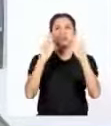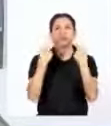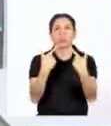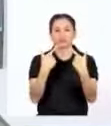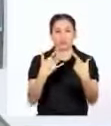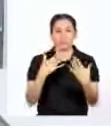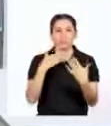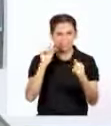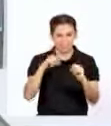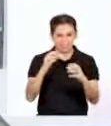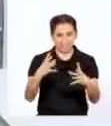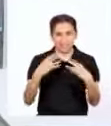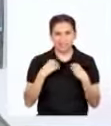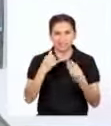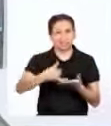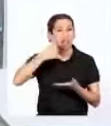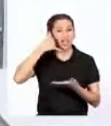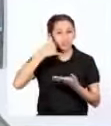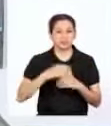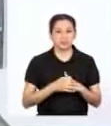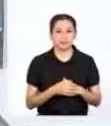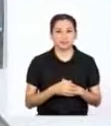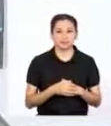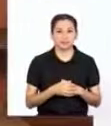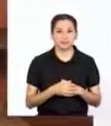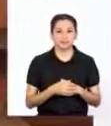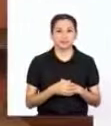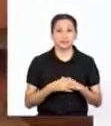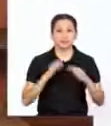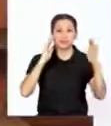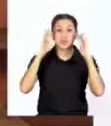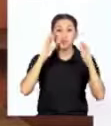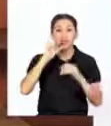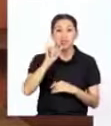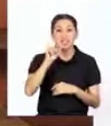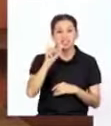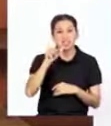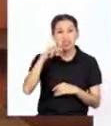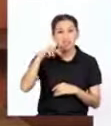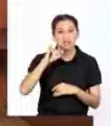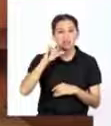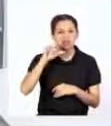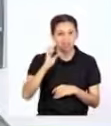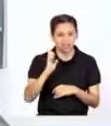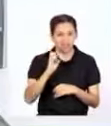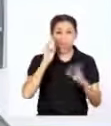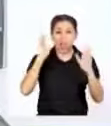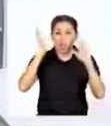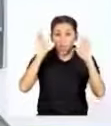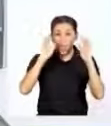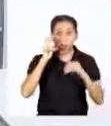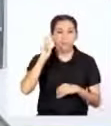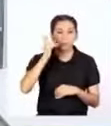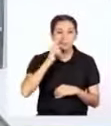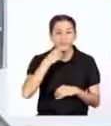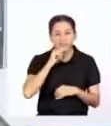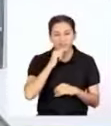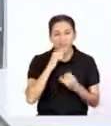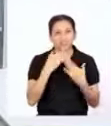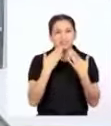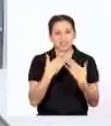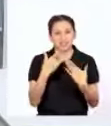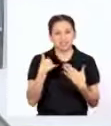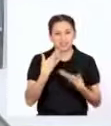momento perfecto. Por supuesto que sí, deseo contestar. Hola, Yamile. Hola, profesora.